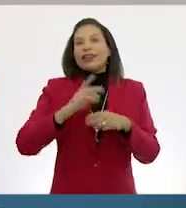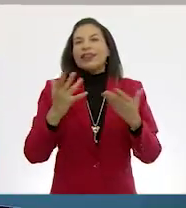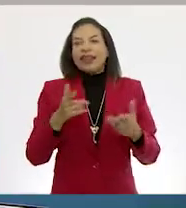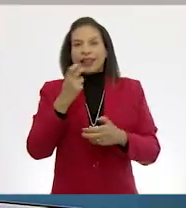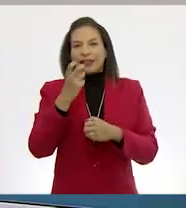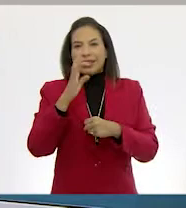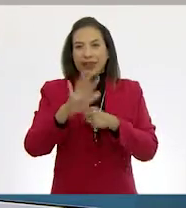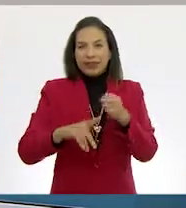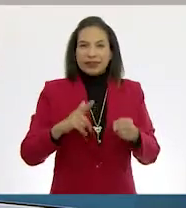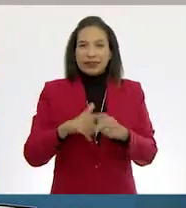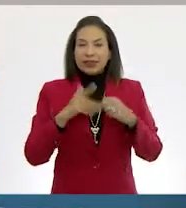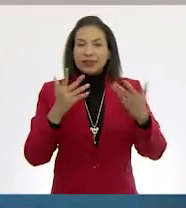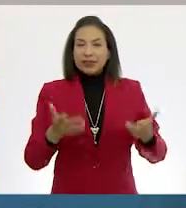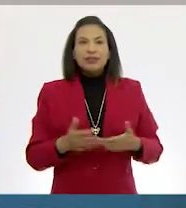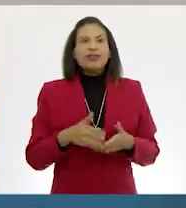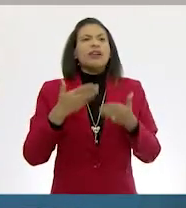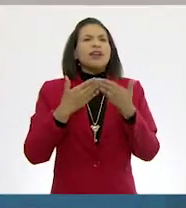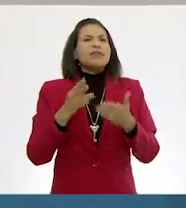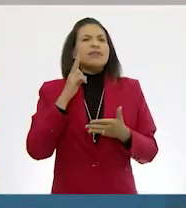ese animalito